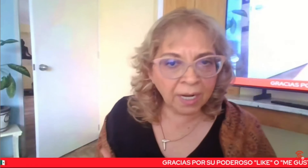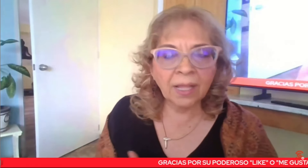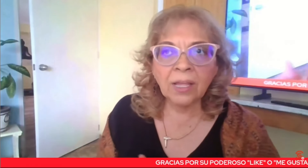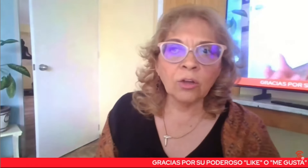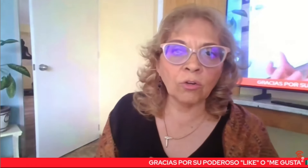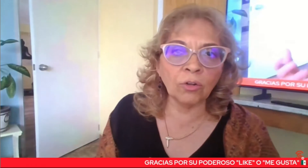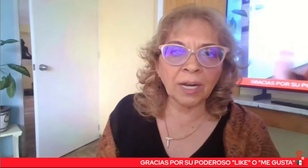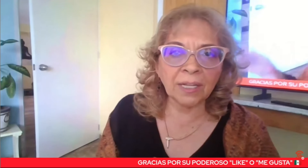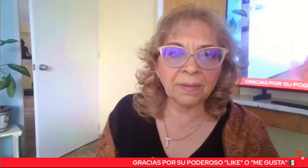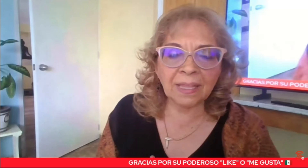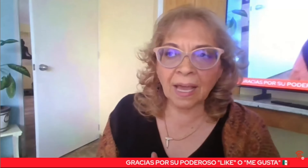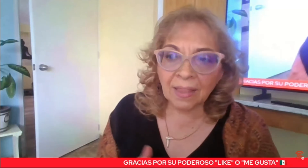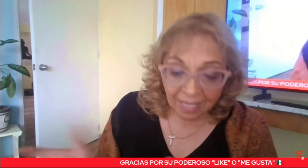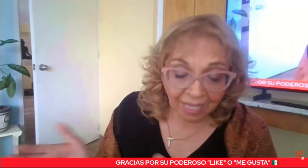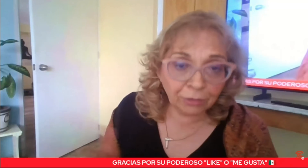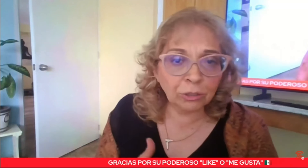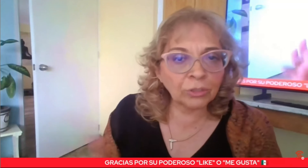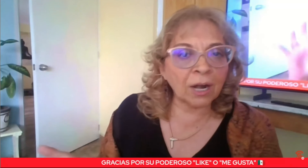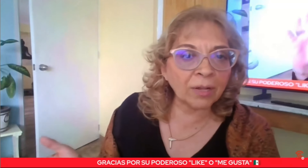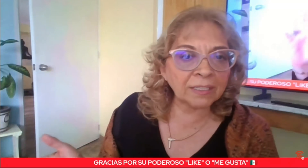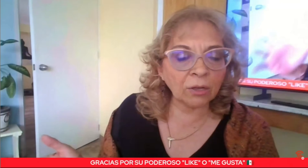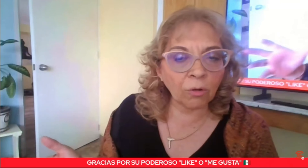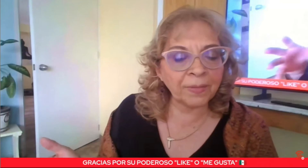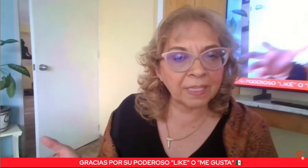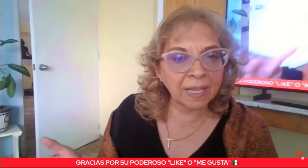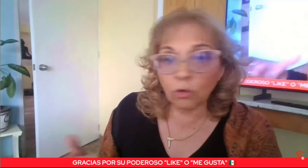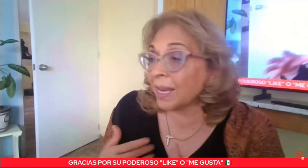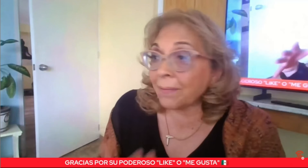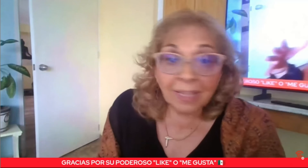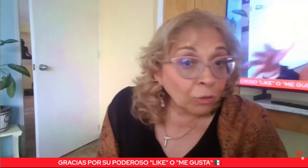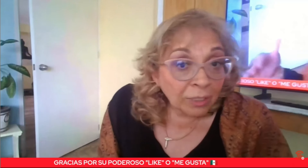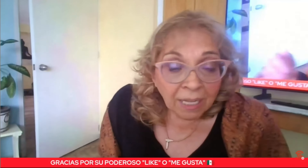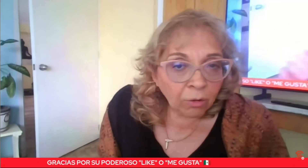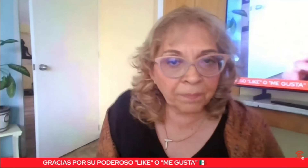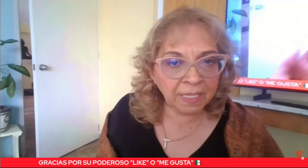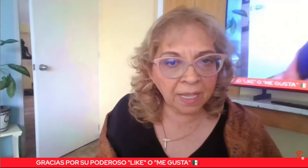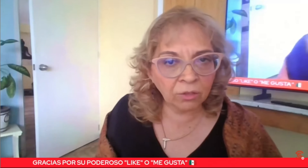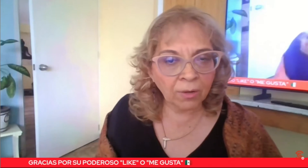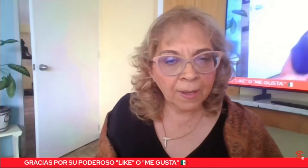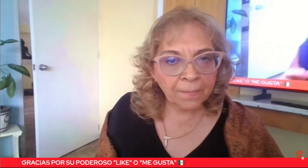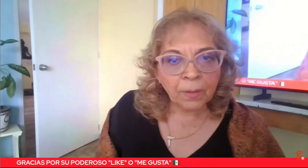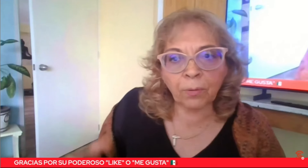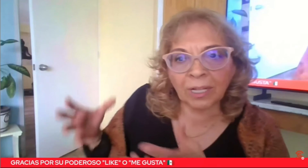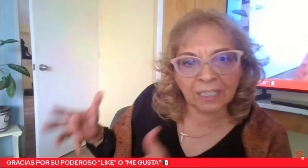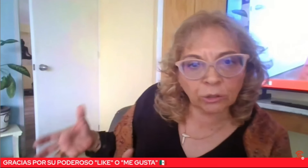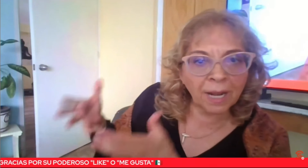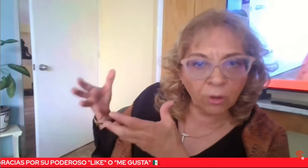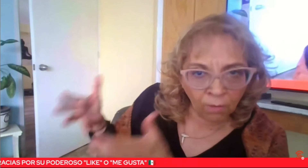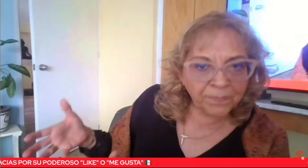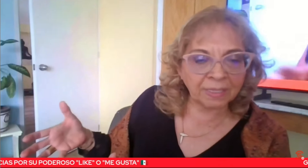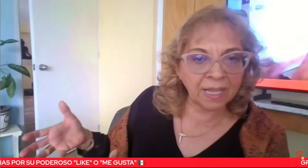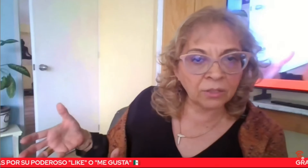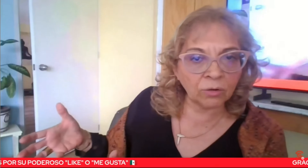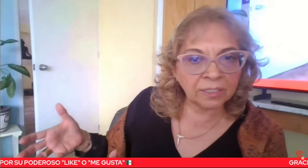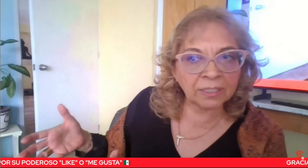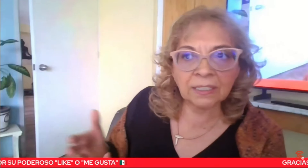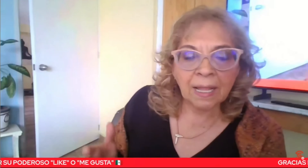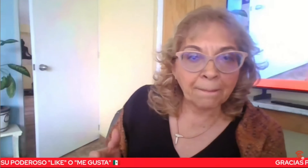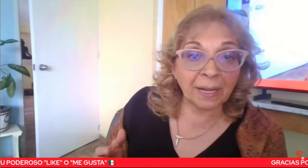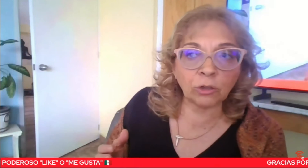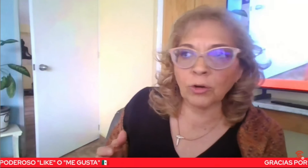otra actividad, y eso es contra lo que está compitiendo, y la verdad no está compitiendo. Porque si estuvieran compitiendo